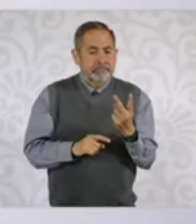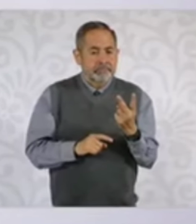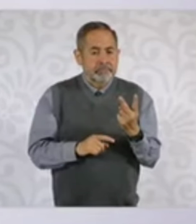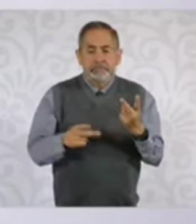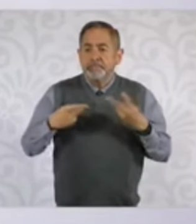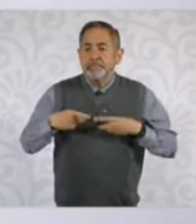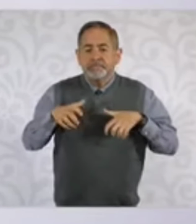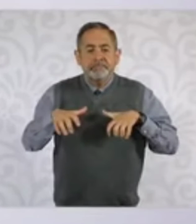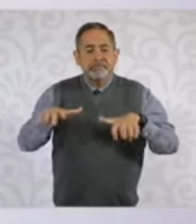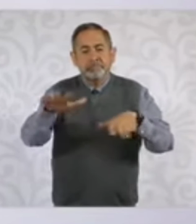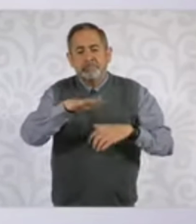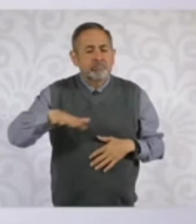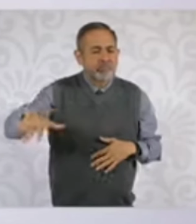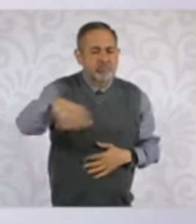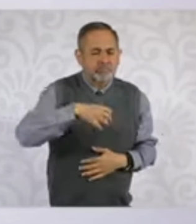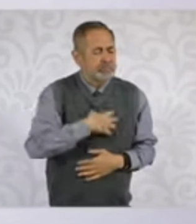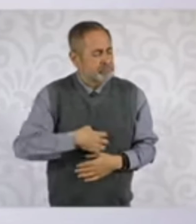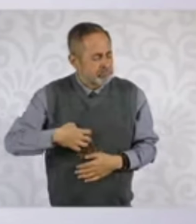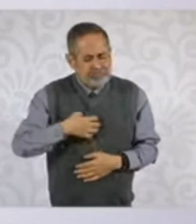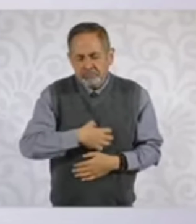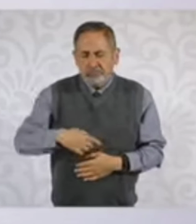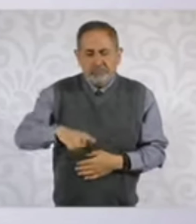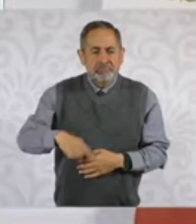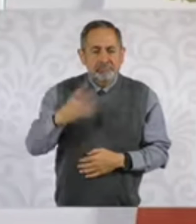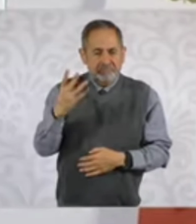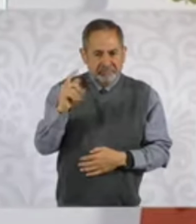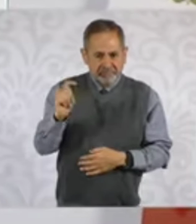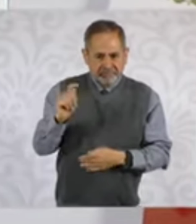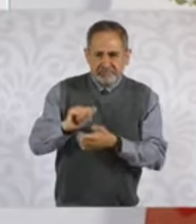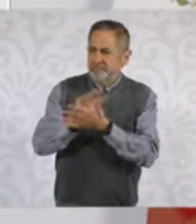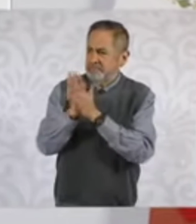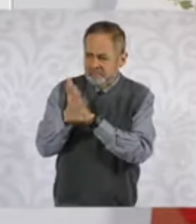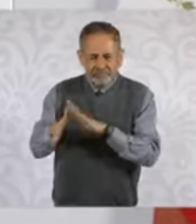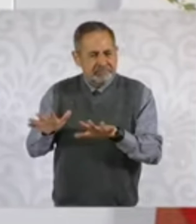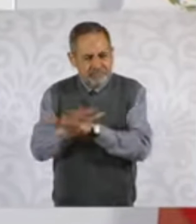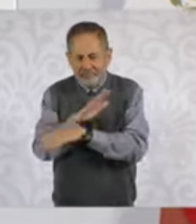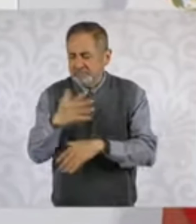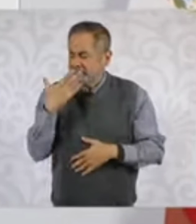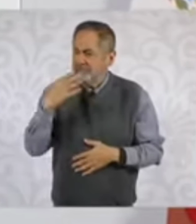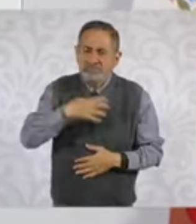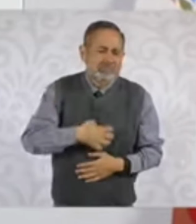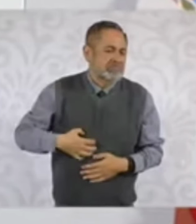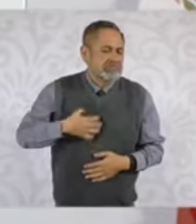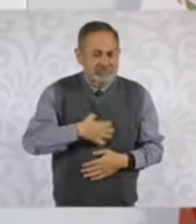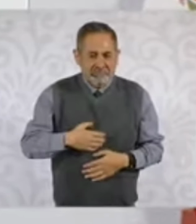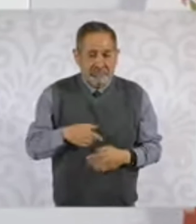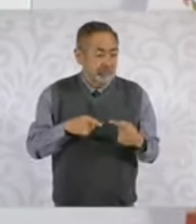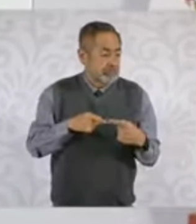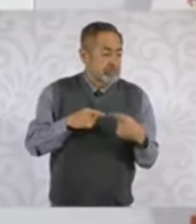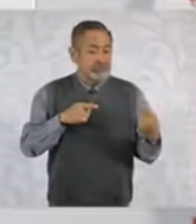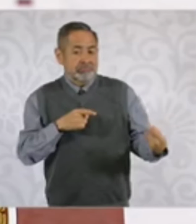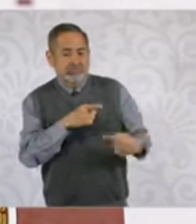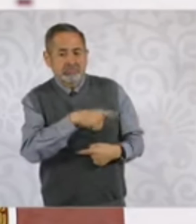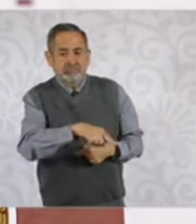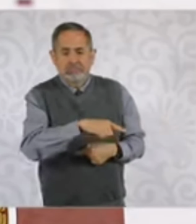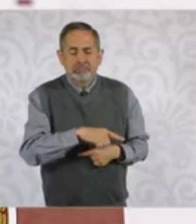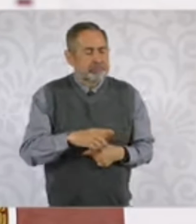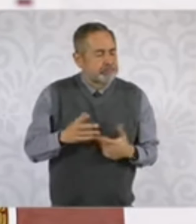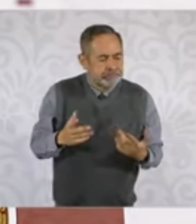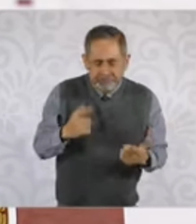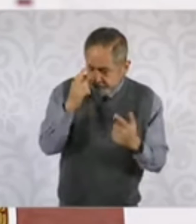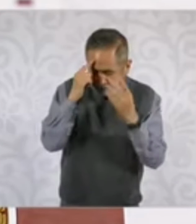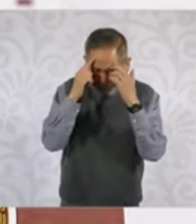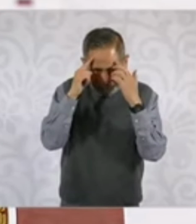El pueblo de México está contento con la Cuarta Transformación. Eso es algo que nuestros adversarios no han